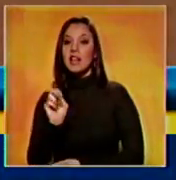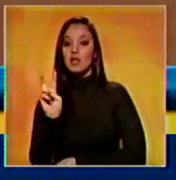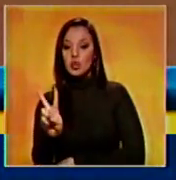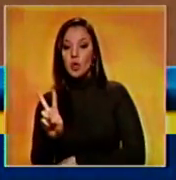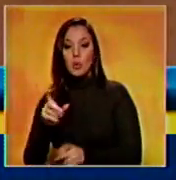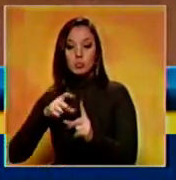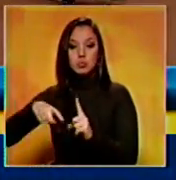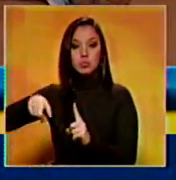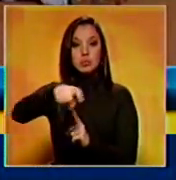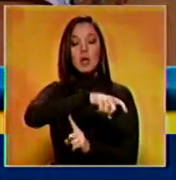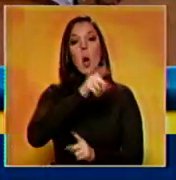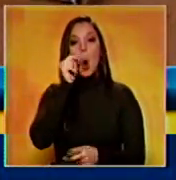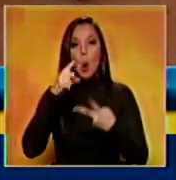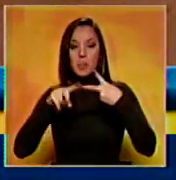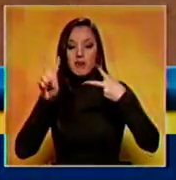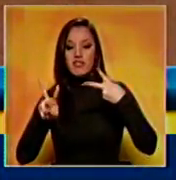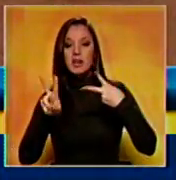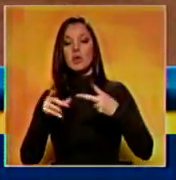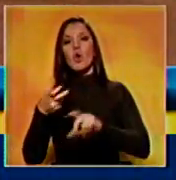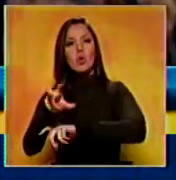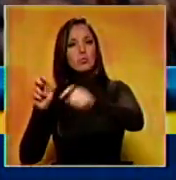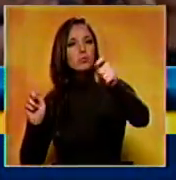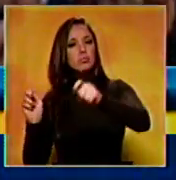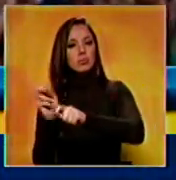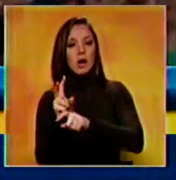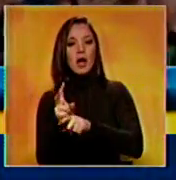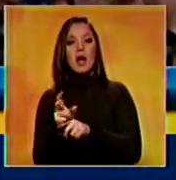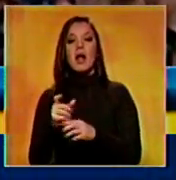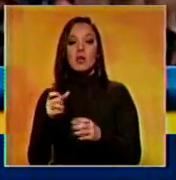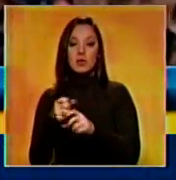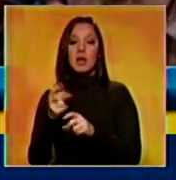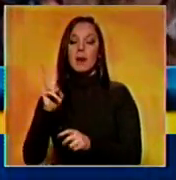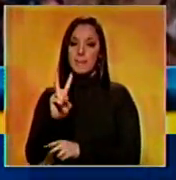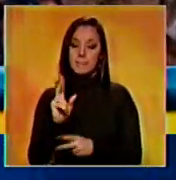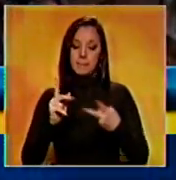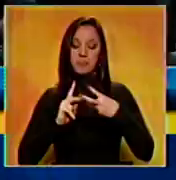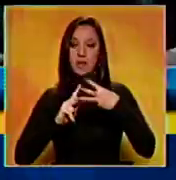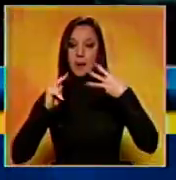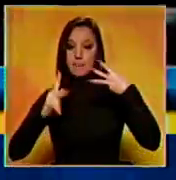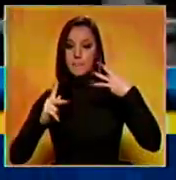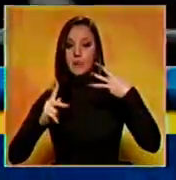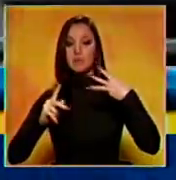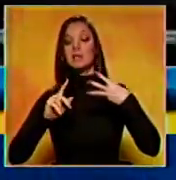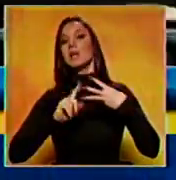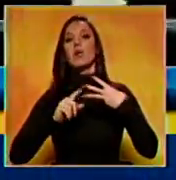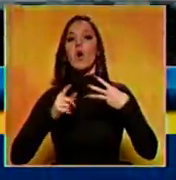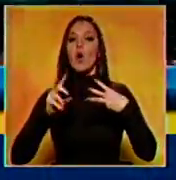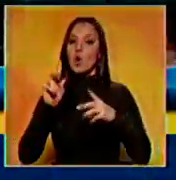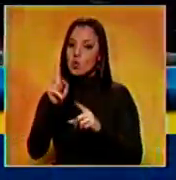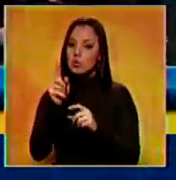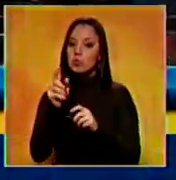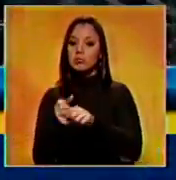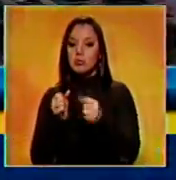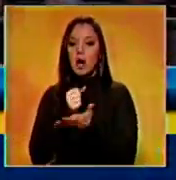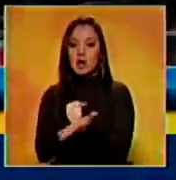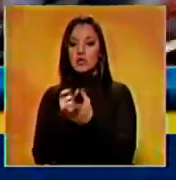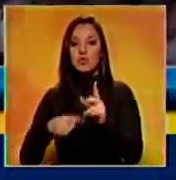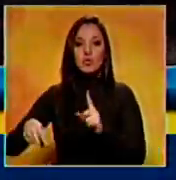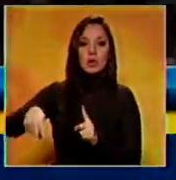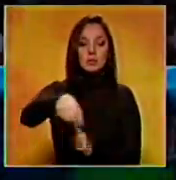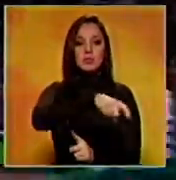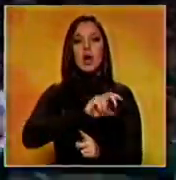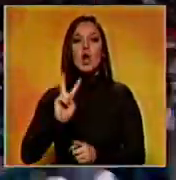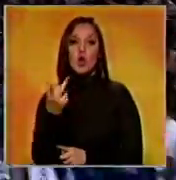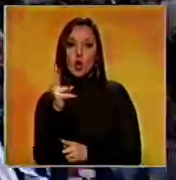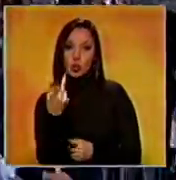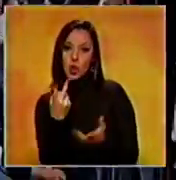tanto, Víctor Martínez de 4-1 con doble e impulsada por los Gigantes. Palo Sandoval de 3-0 con boleto y Gregor Blanco de 2-1 con doble,